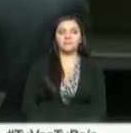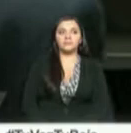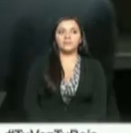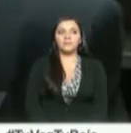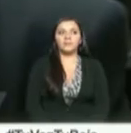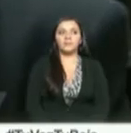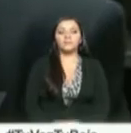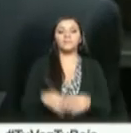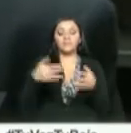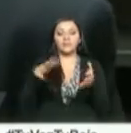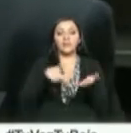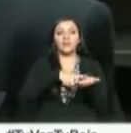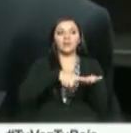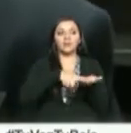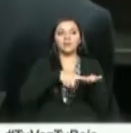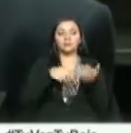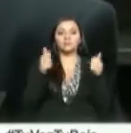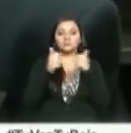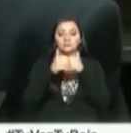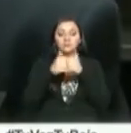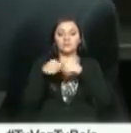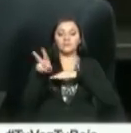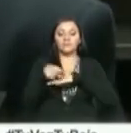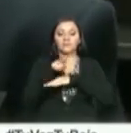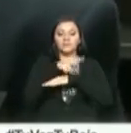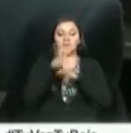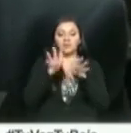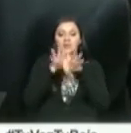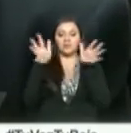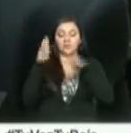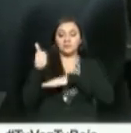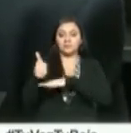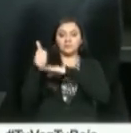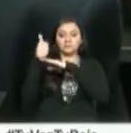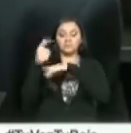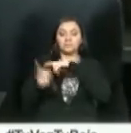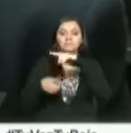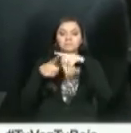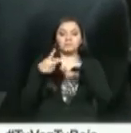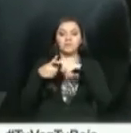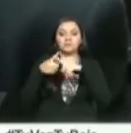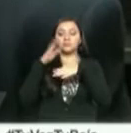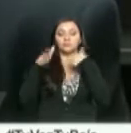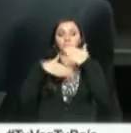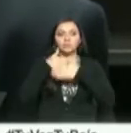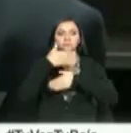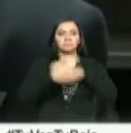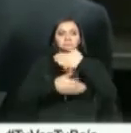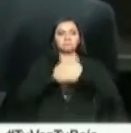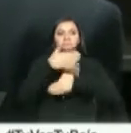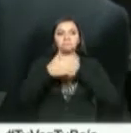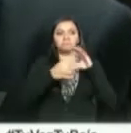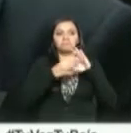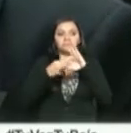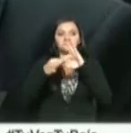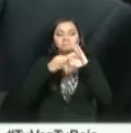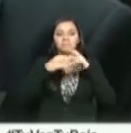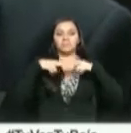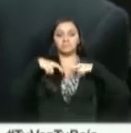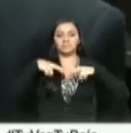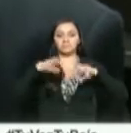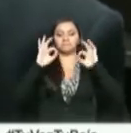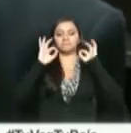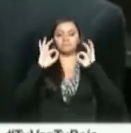ya reuniones de coordinación con la Fiscalía General del Estado, con el Fiscal General del Estado, para avanzar de manera conjunta en la investigación. Creo